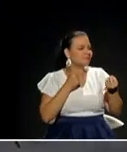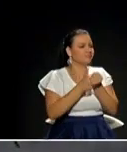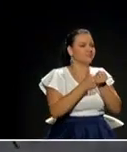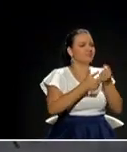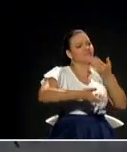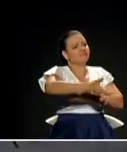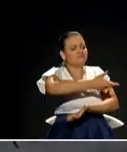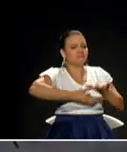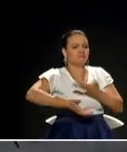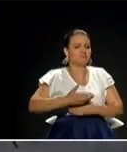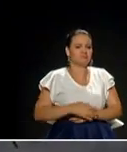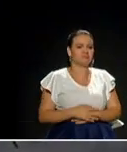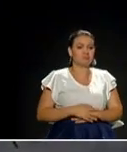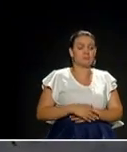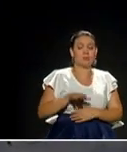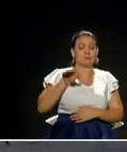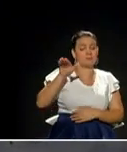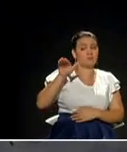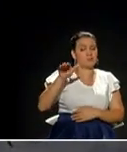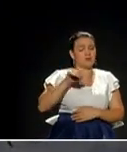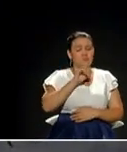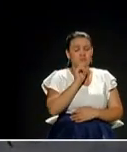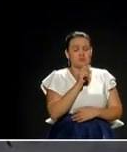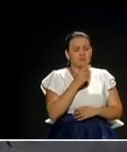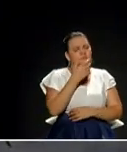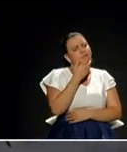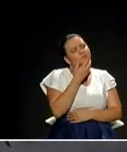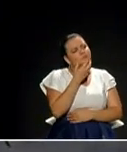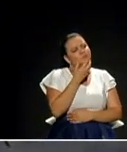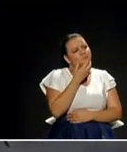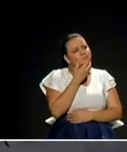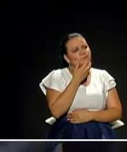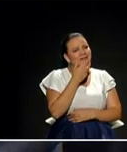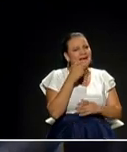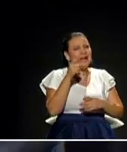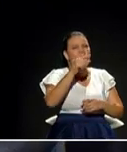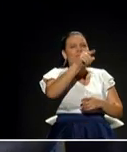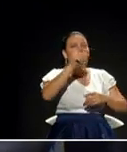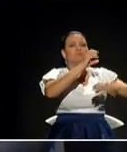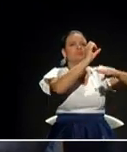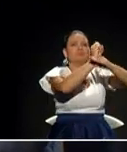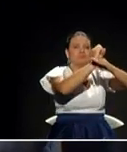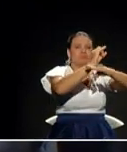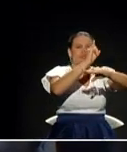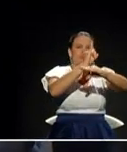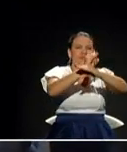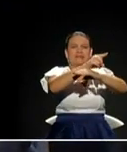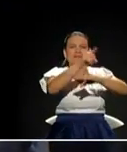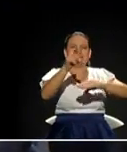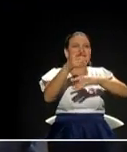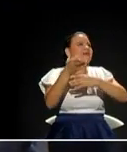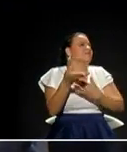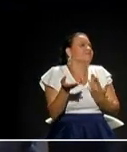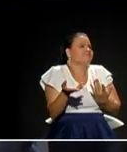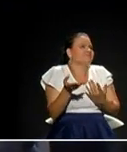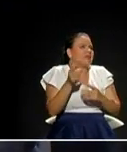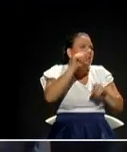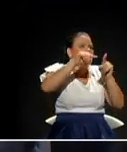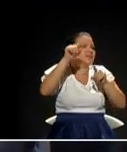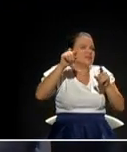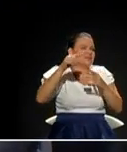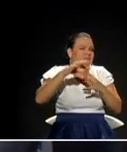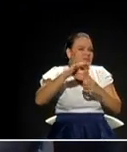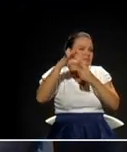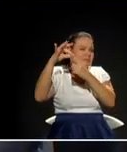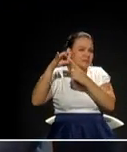relacionarnos hay un protocolo juana manera de pregunta que desarrollaron distintas organizaciones que entre ellas pues las que montan la plataforma